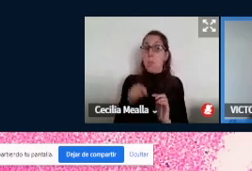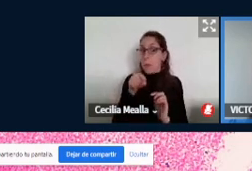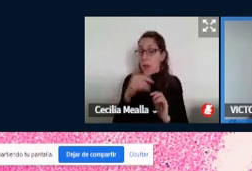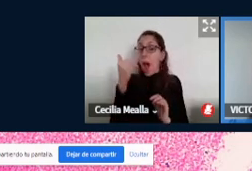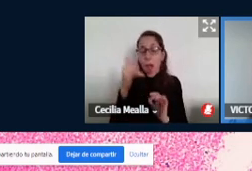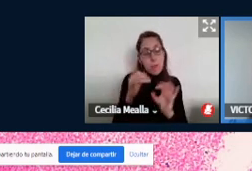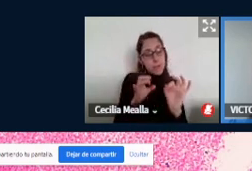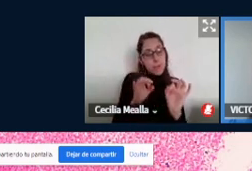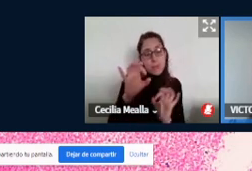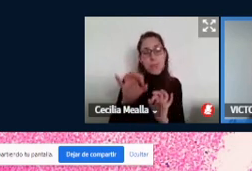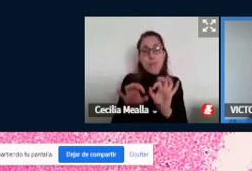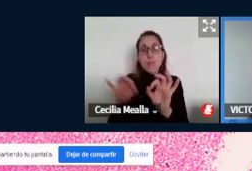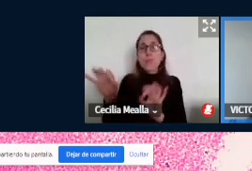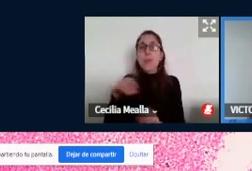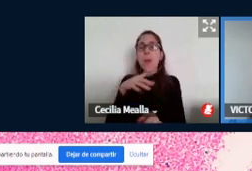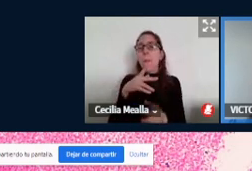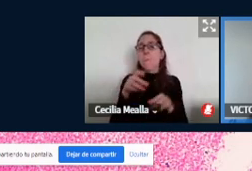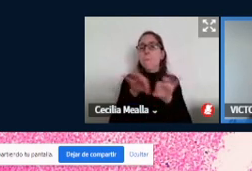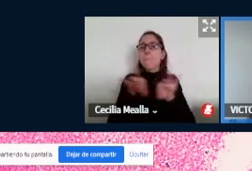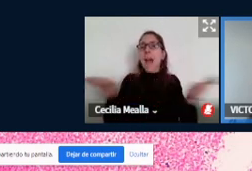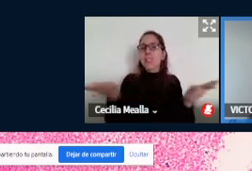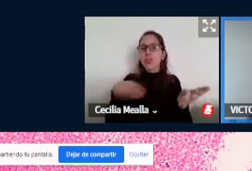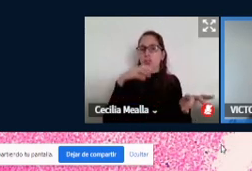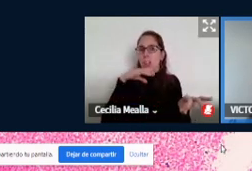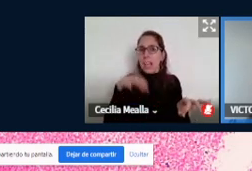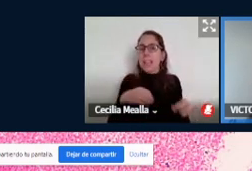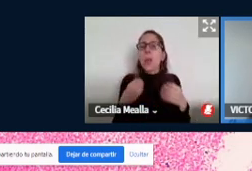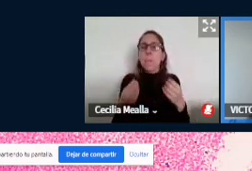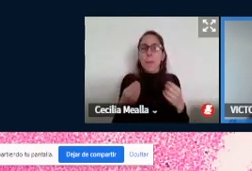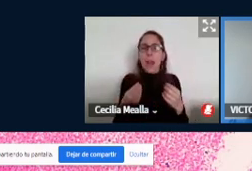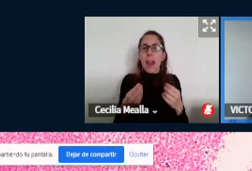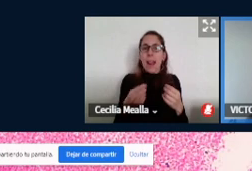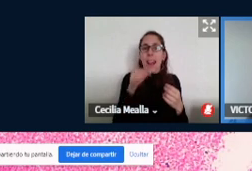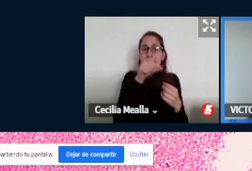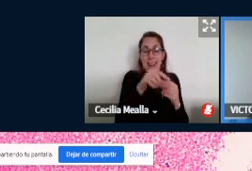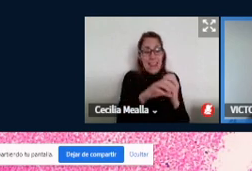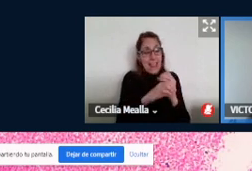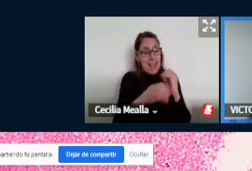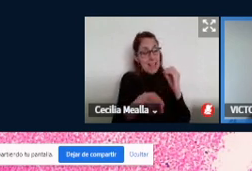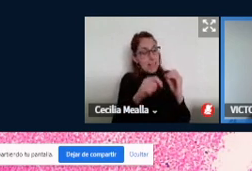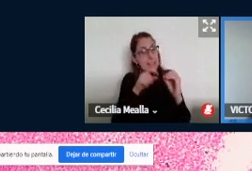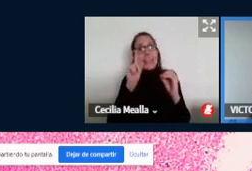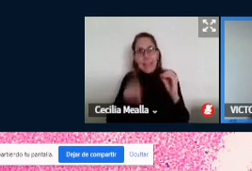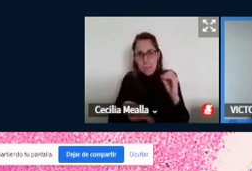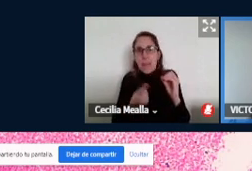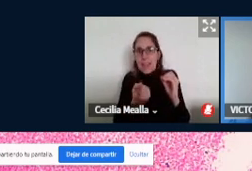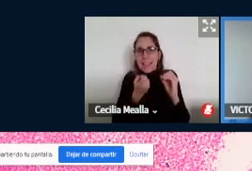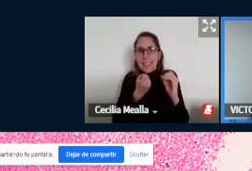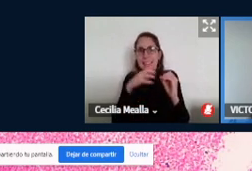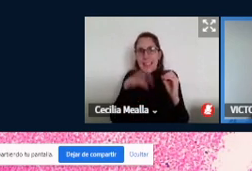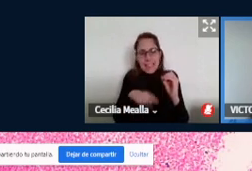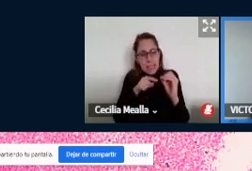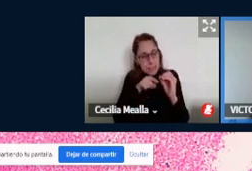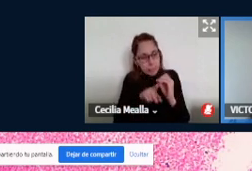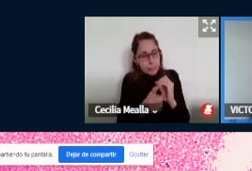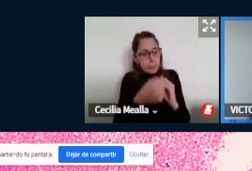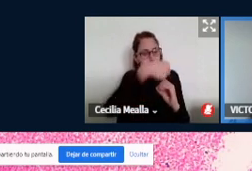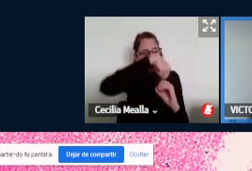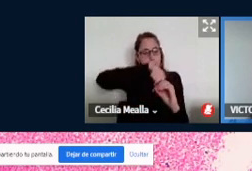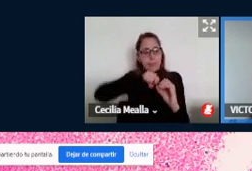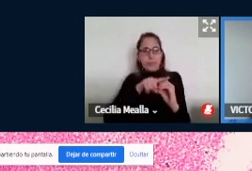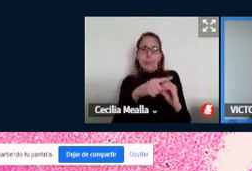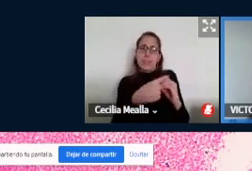vasos sanguíneos que van a irrigar a los tejidos de esta arteria. ¿Por qué? Porque ese